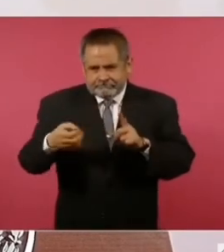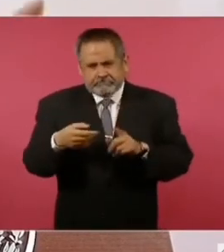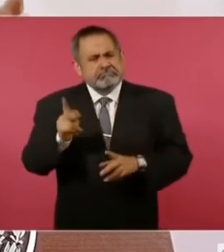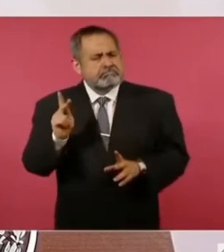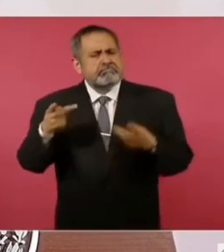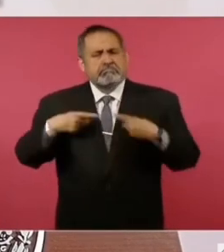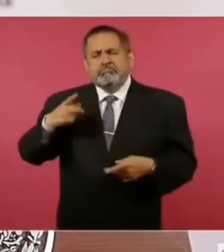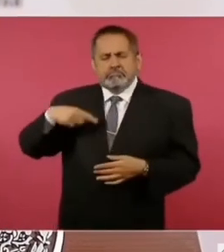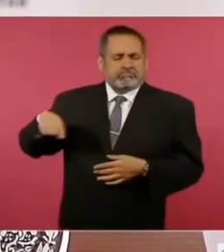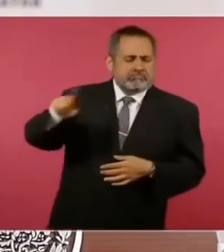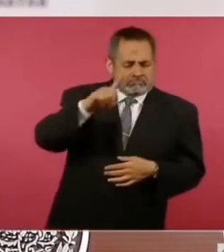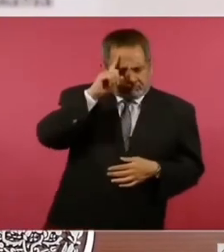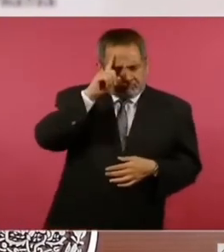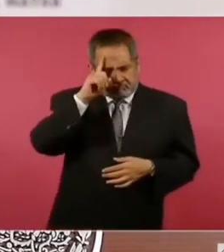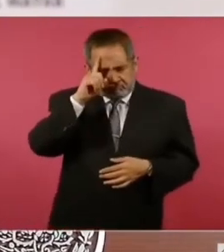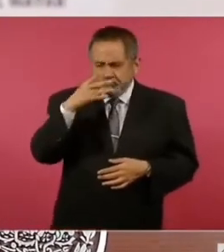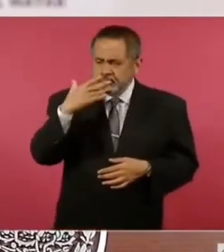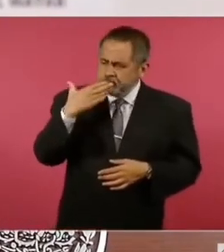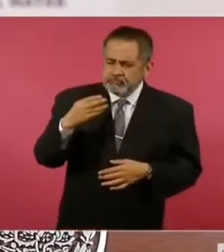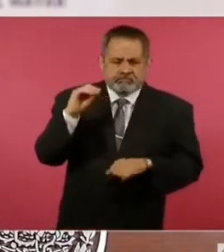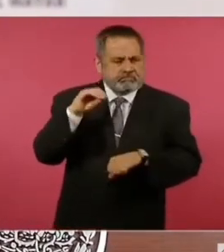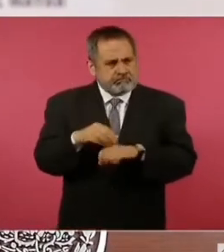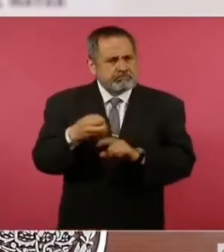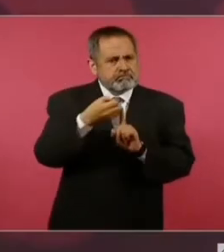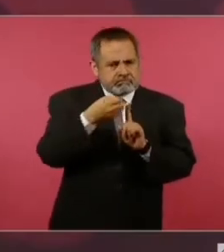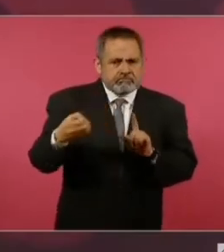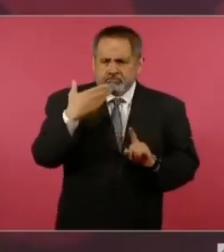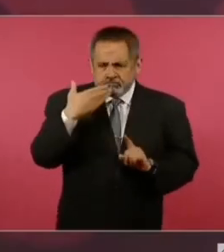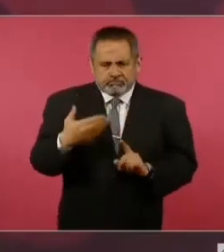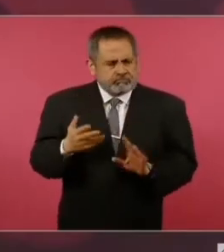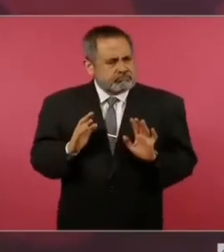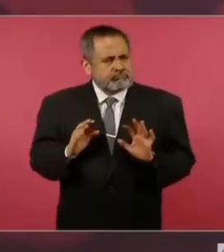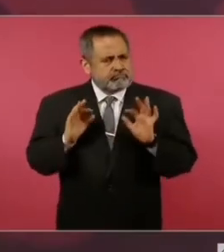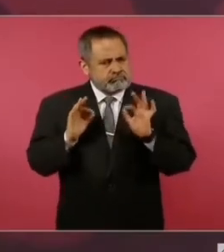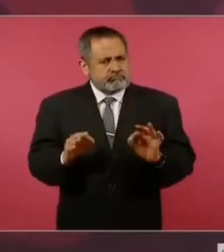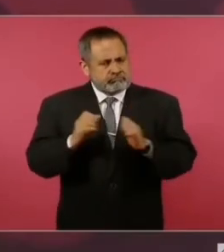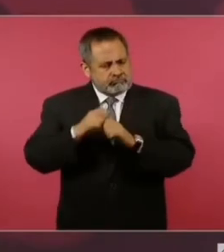gente supo actuar de manera responsable.